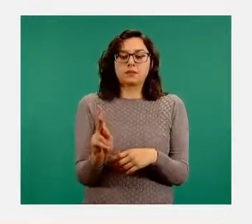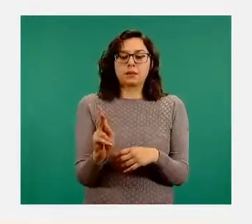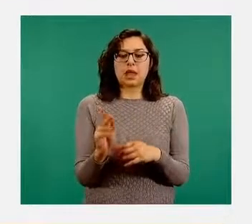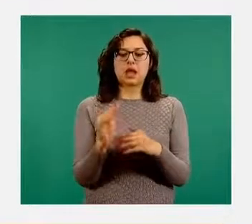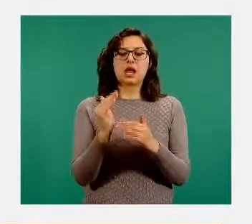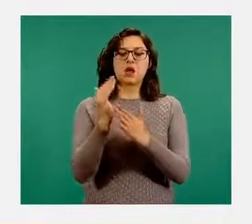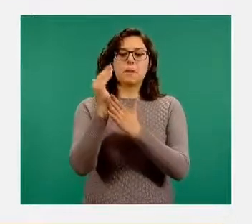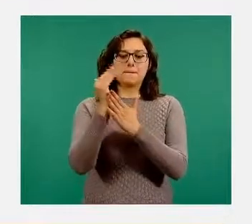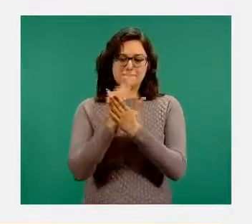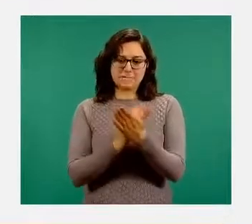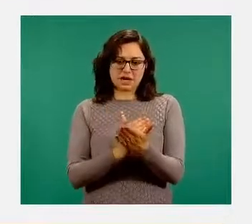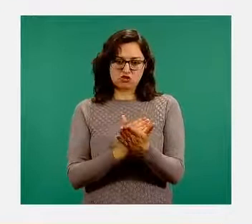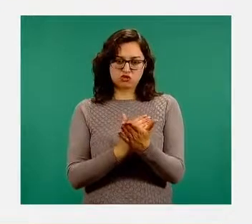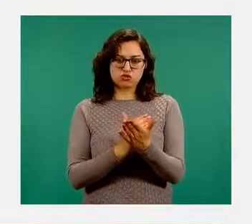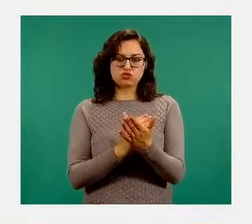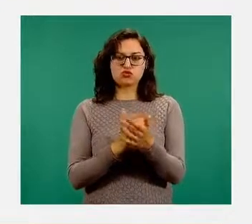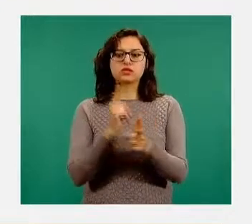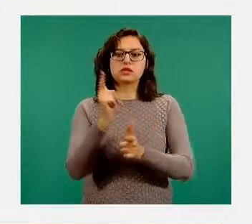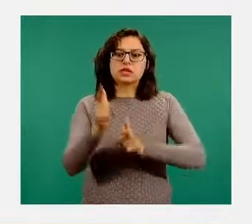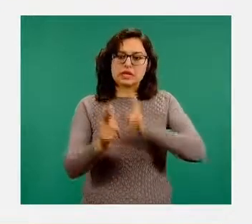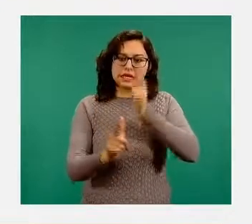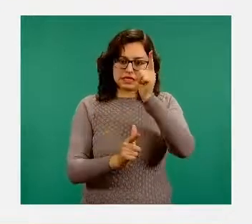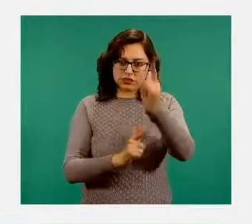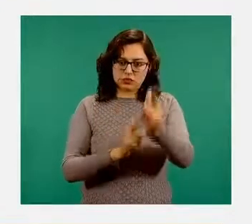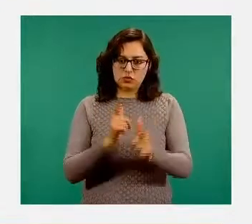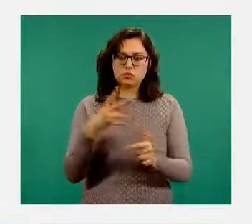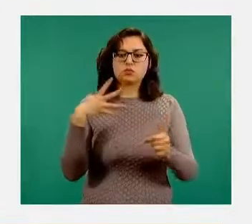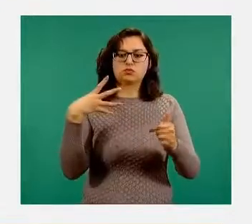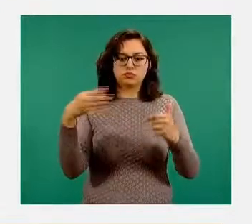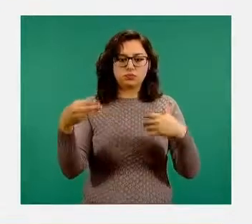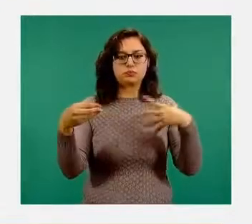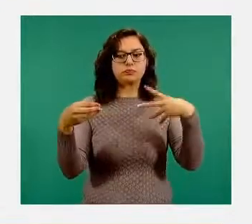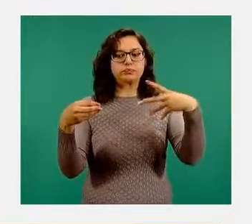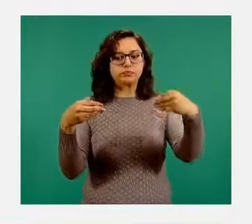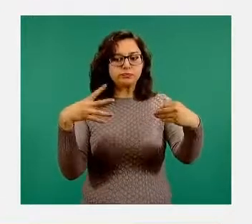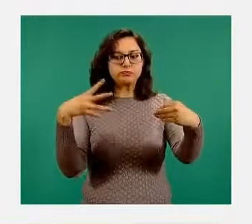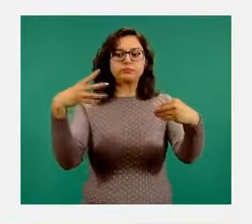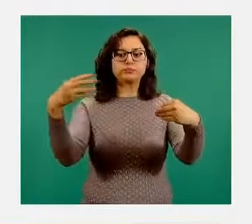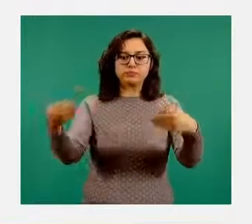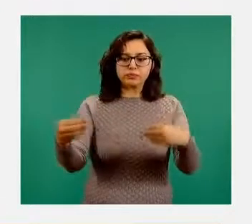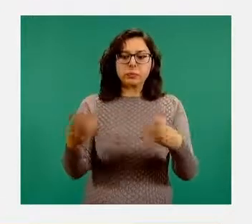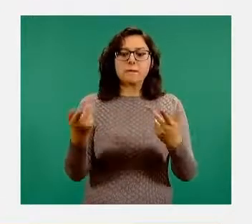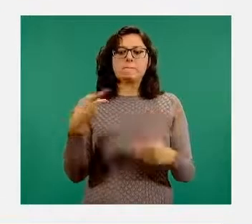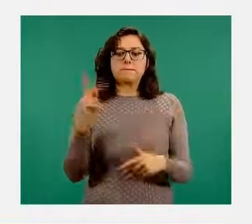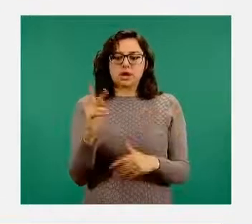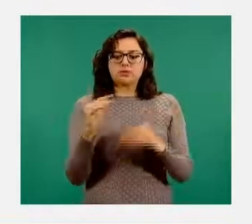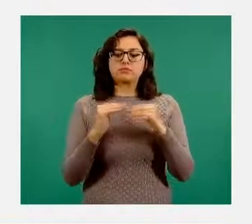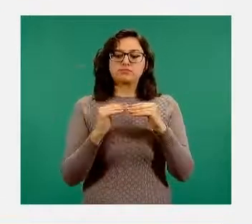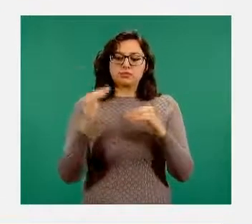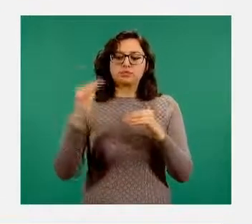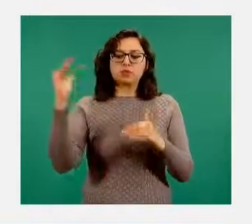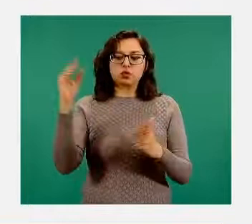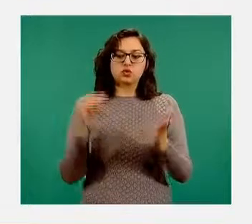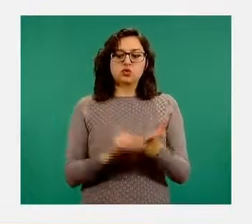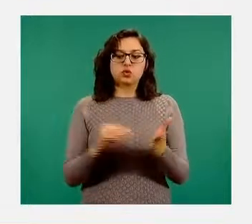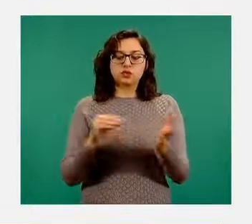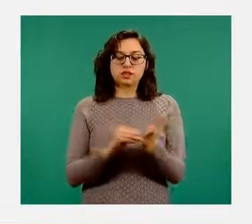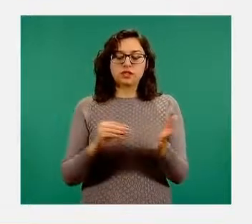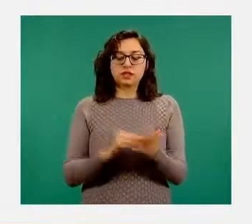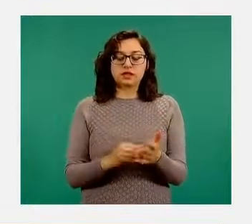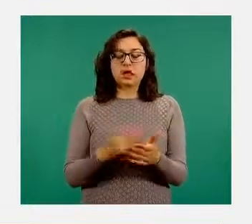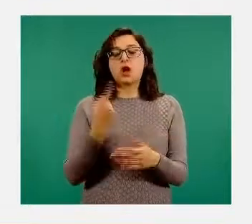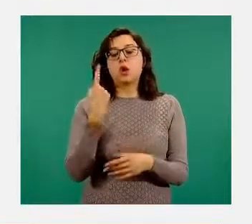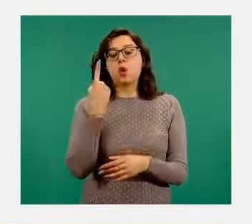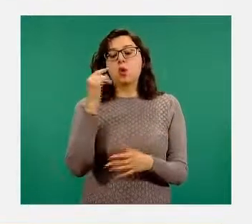una desaceleración en este punto, aunque la tendencia se mantiene todavía incrementándose. Es un punto